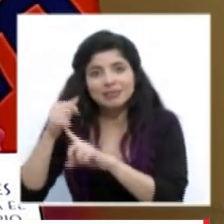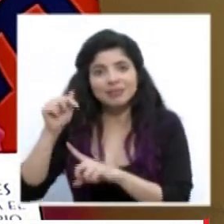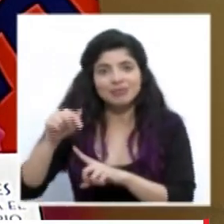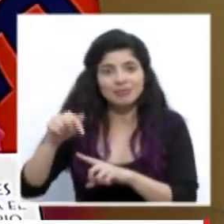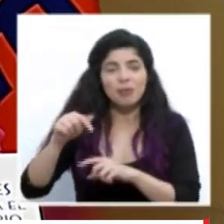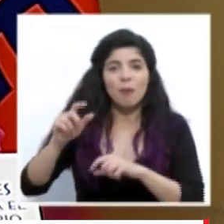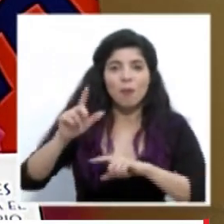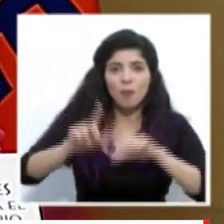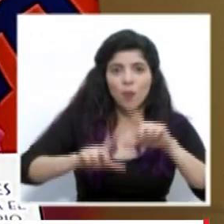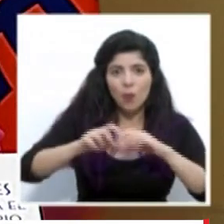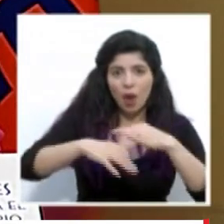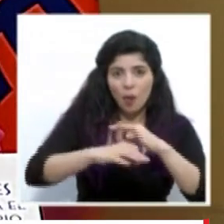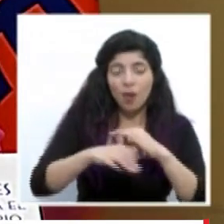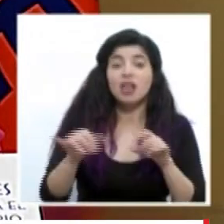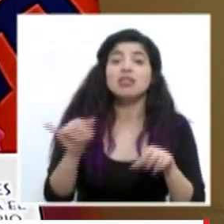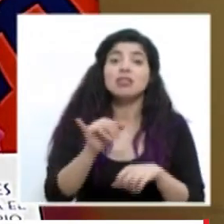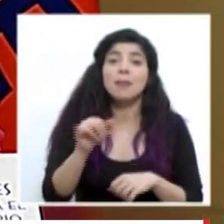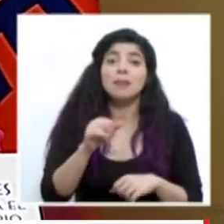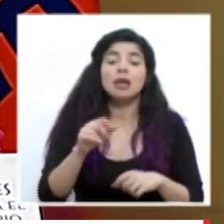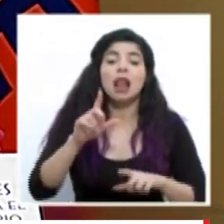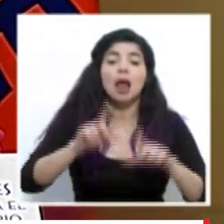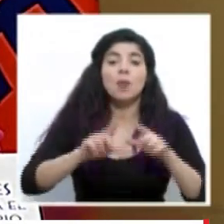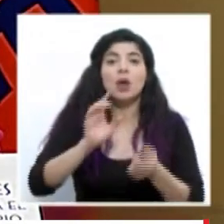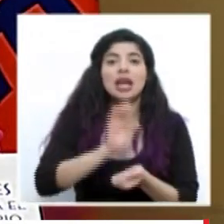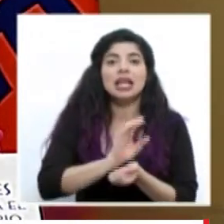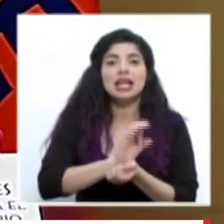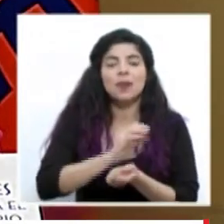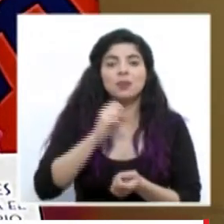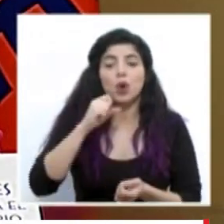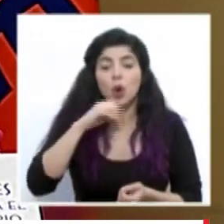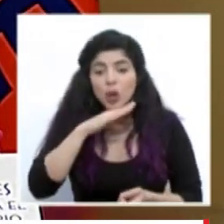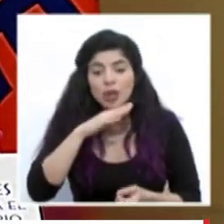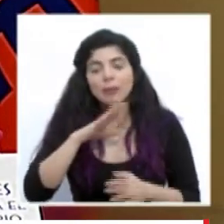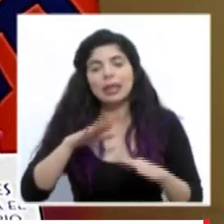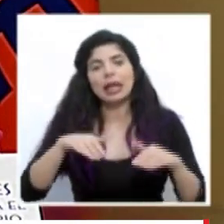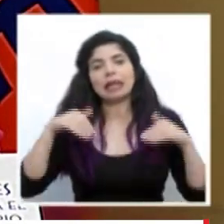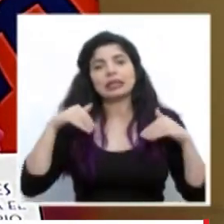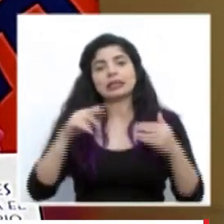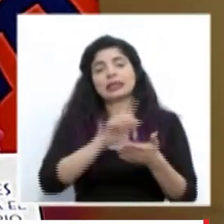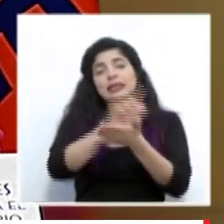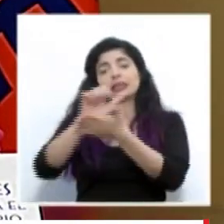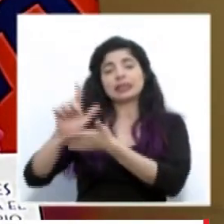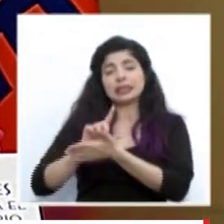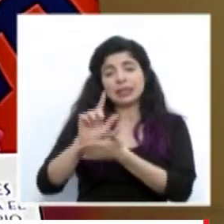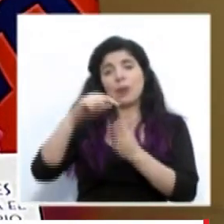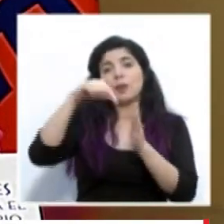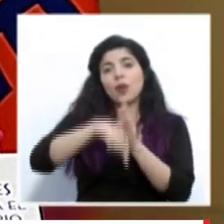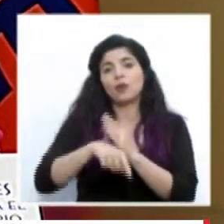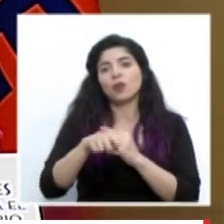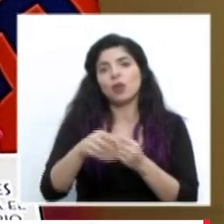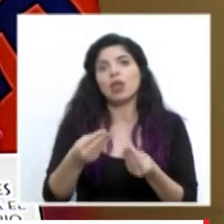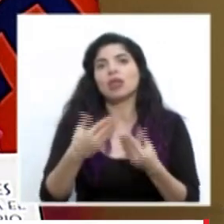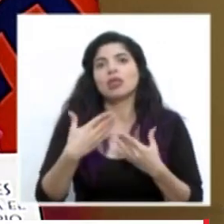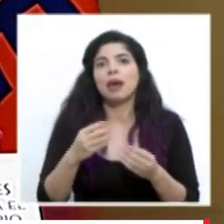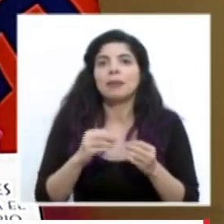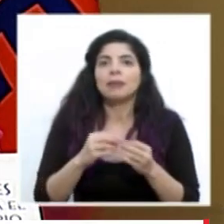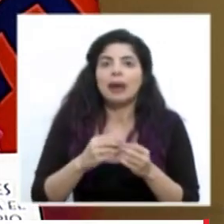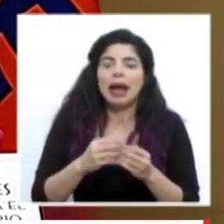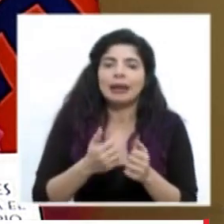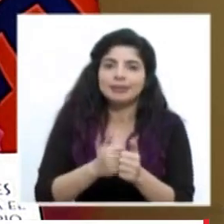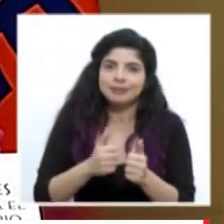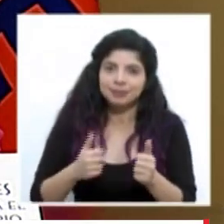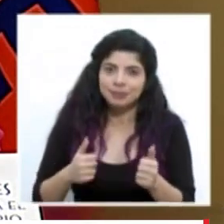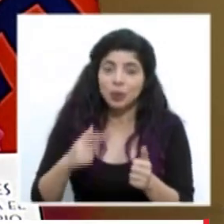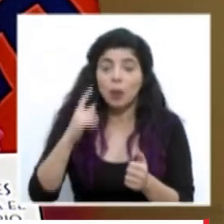pruebas. Hemos tenido también contaminación de los laboratorios clínicos que han demandado limpiezas profundas. Esto ha atrasado los laboratorios